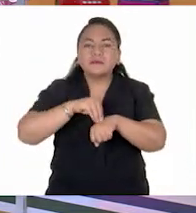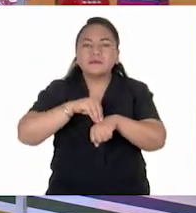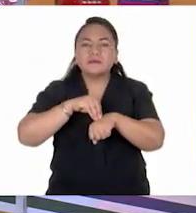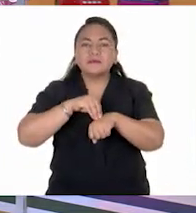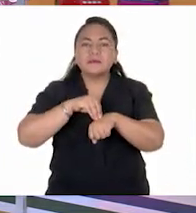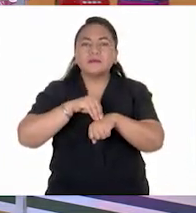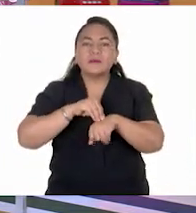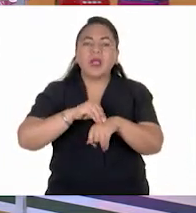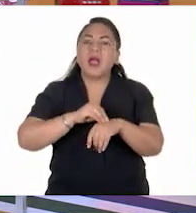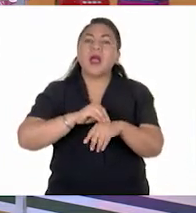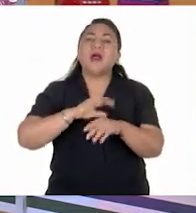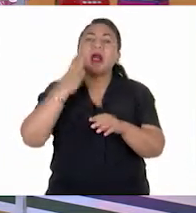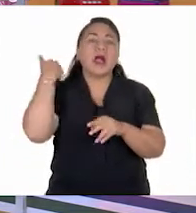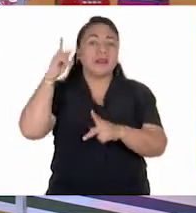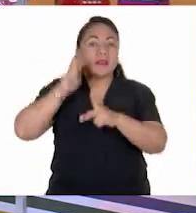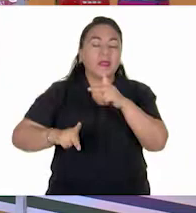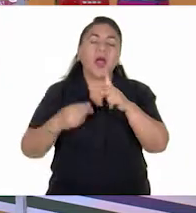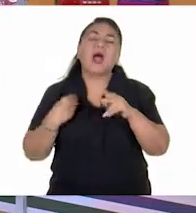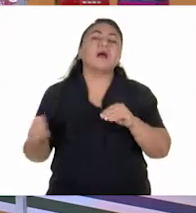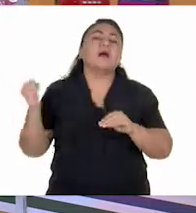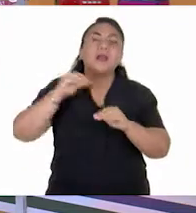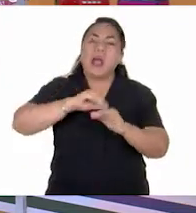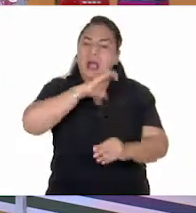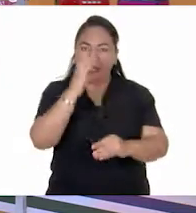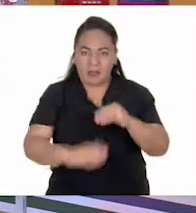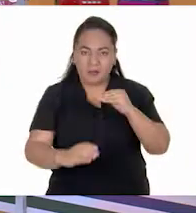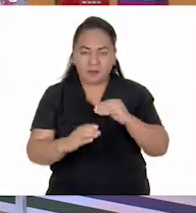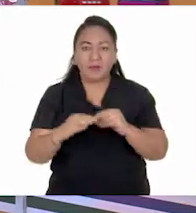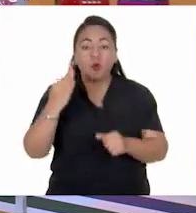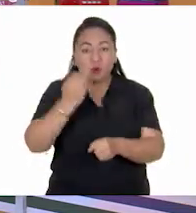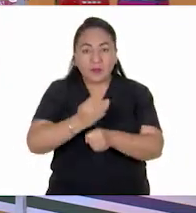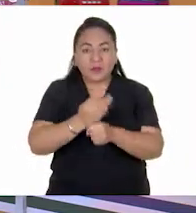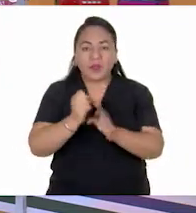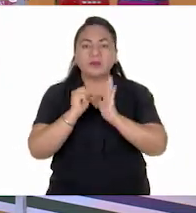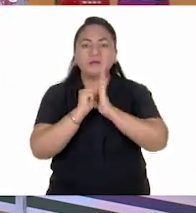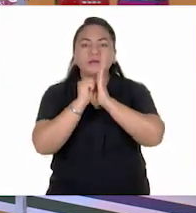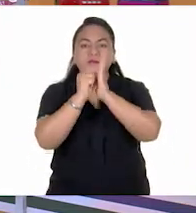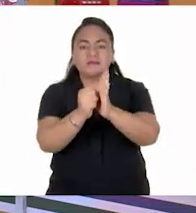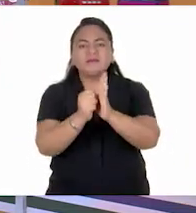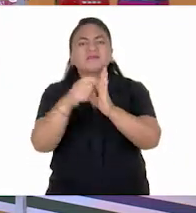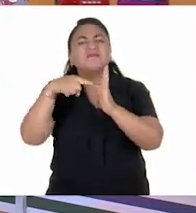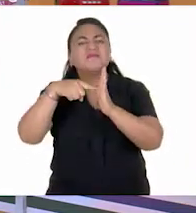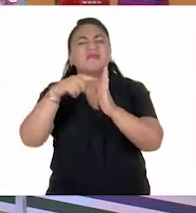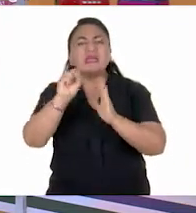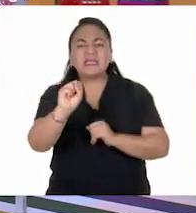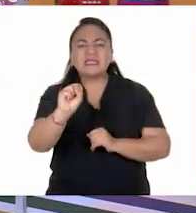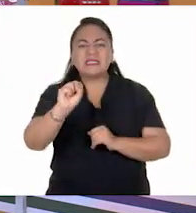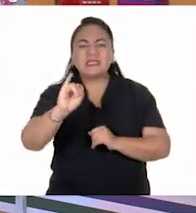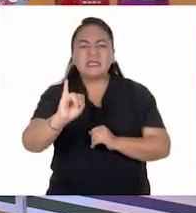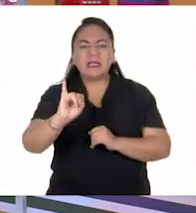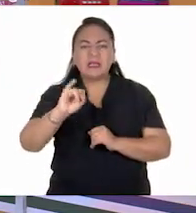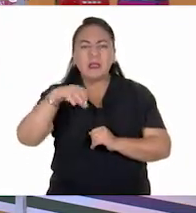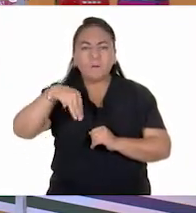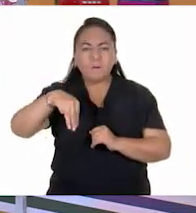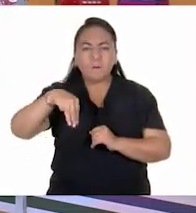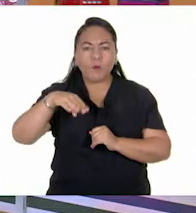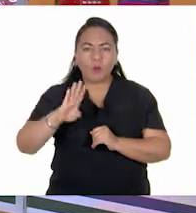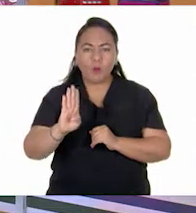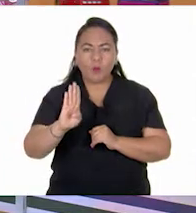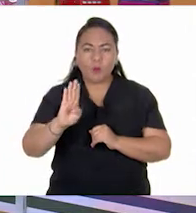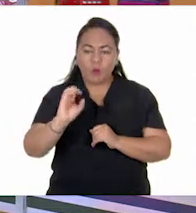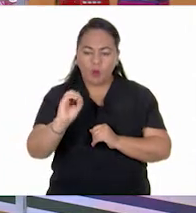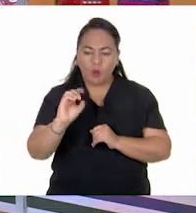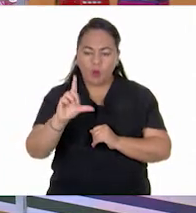del croquis. Vamos a trabajar con símbolos. Los símbolos son muy importantes porque nos van